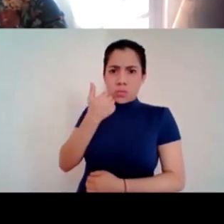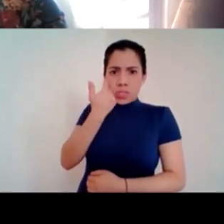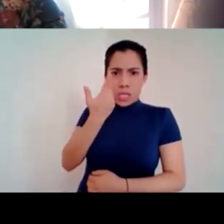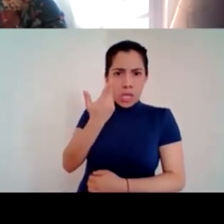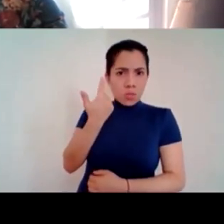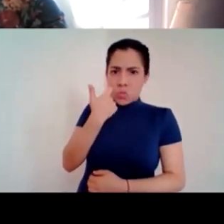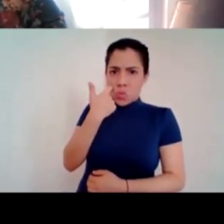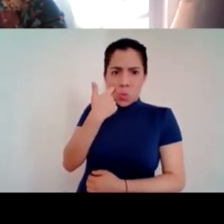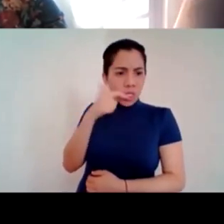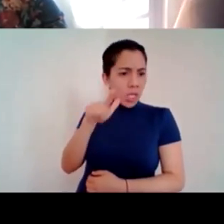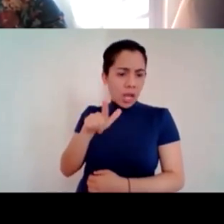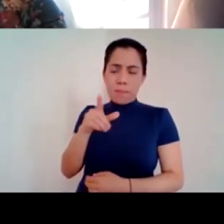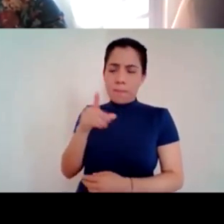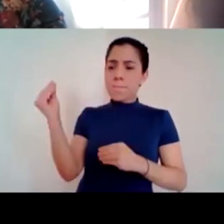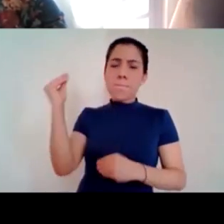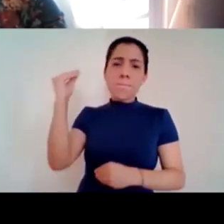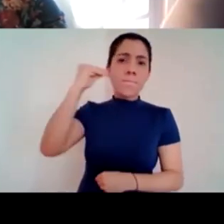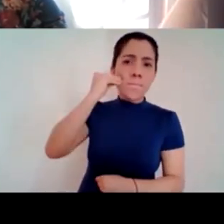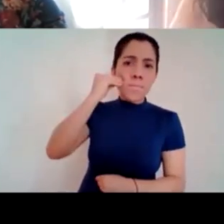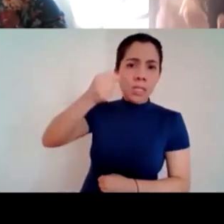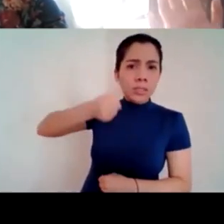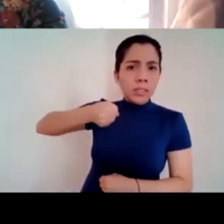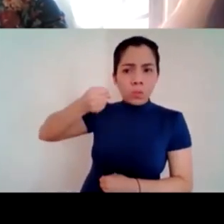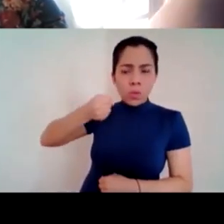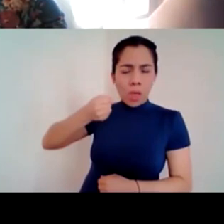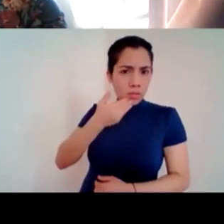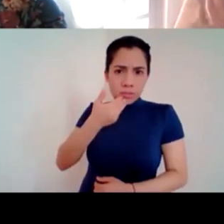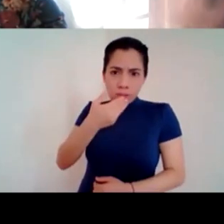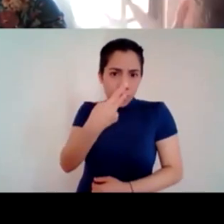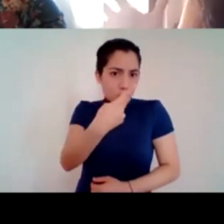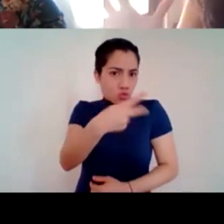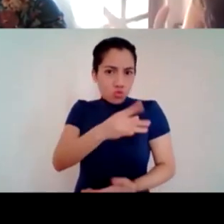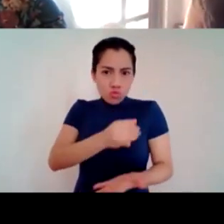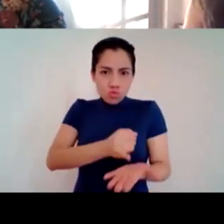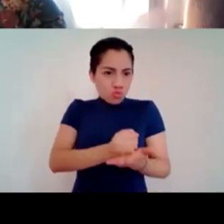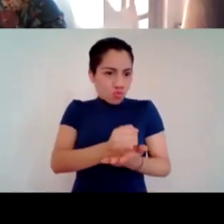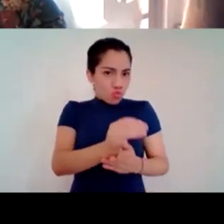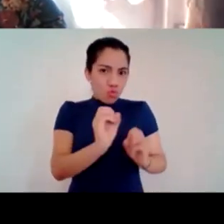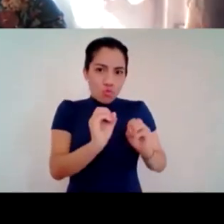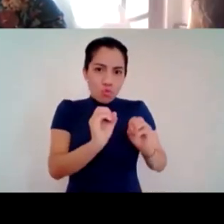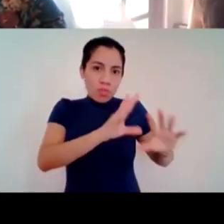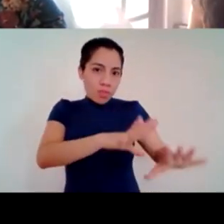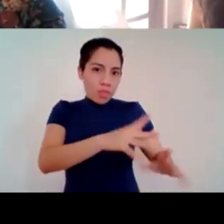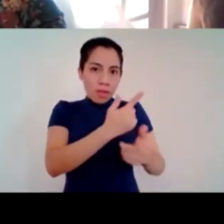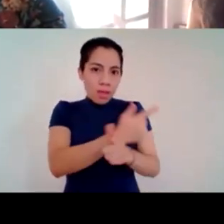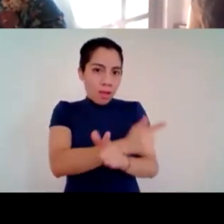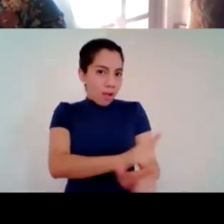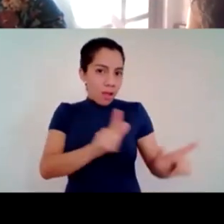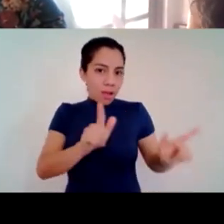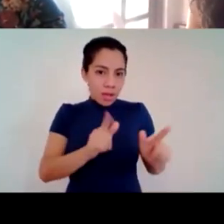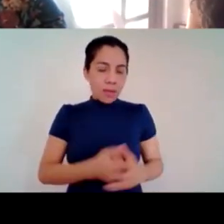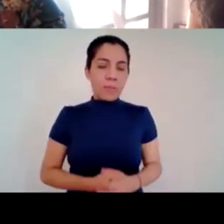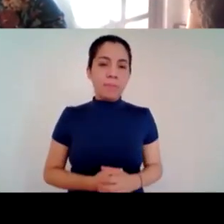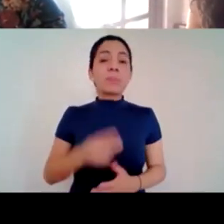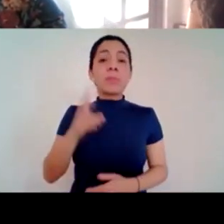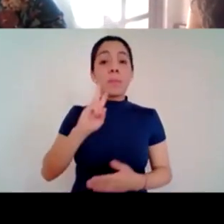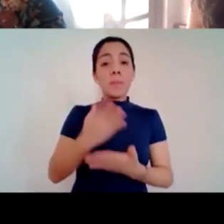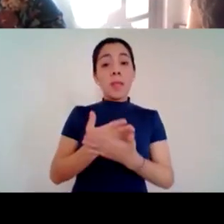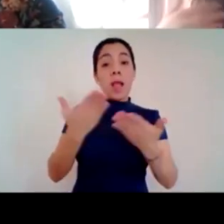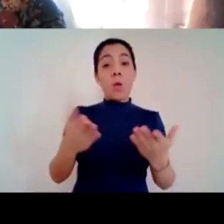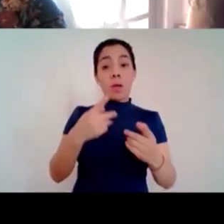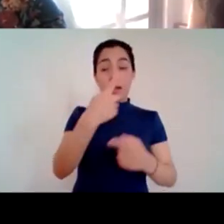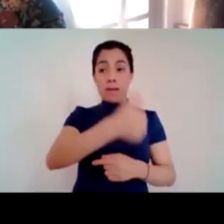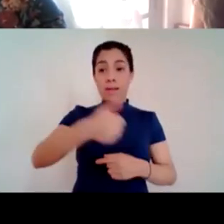recibir besos por ejemplo entonces bueno eso me gustaría dejar como tema para cerrar qué se supone que es una buena niña o un buen niño y